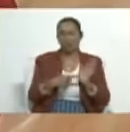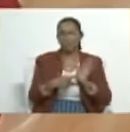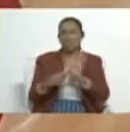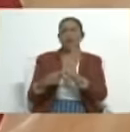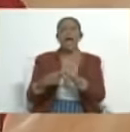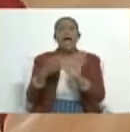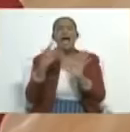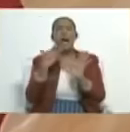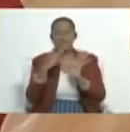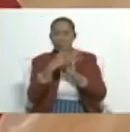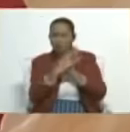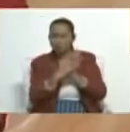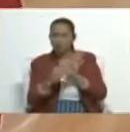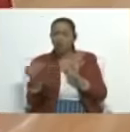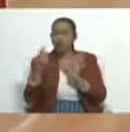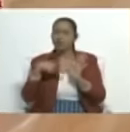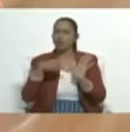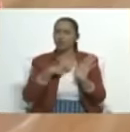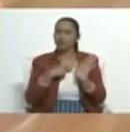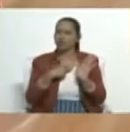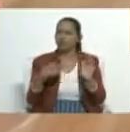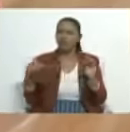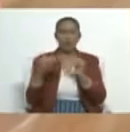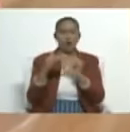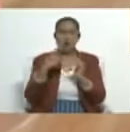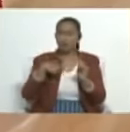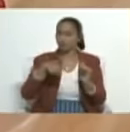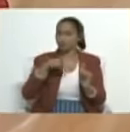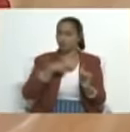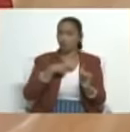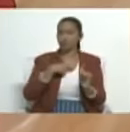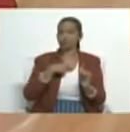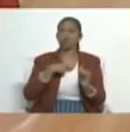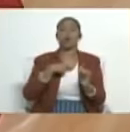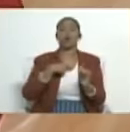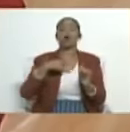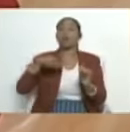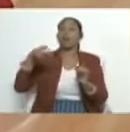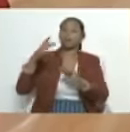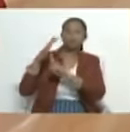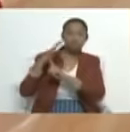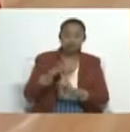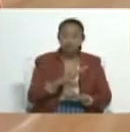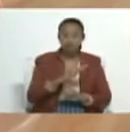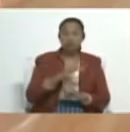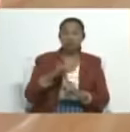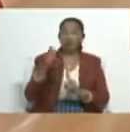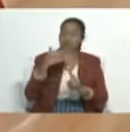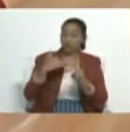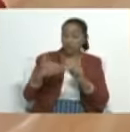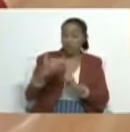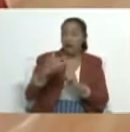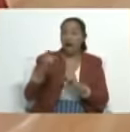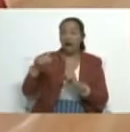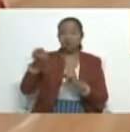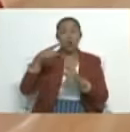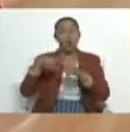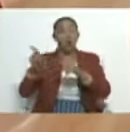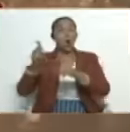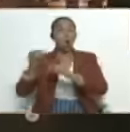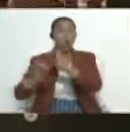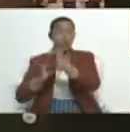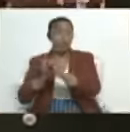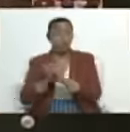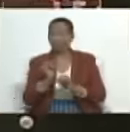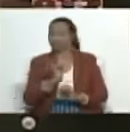mundo de que no somos colonia de nadie, ni que nos dejamos chantajear por nadie. Así